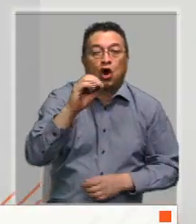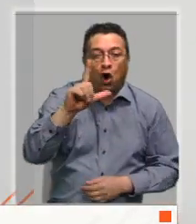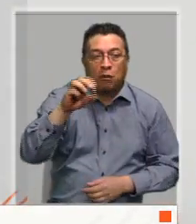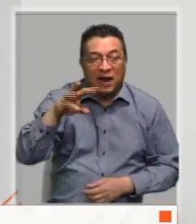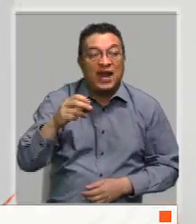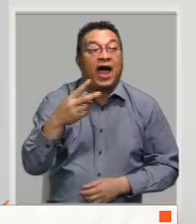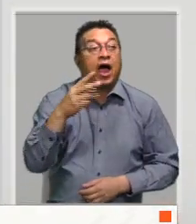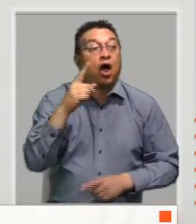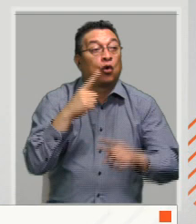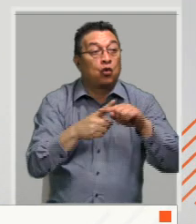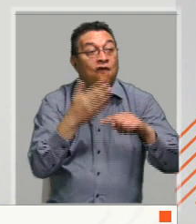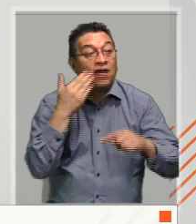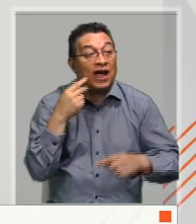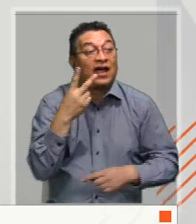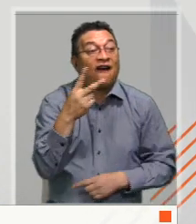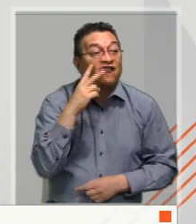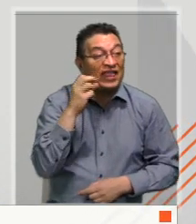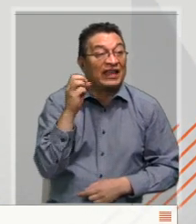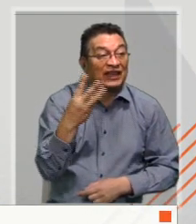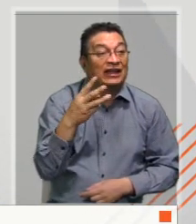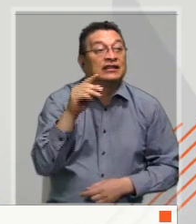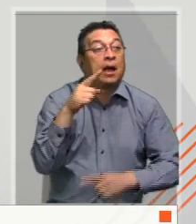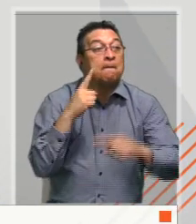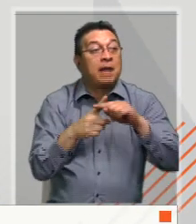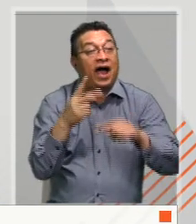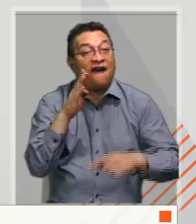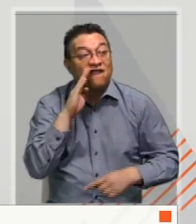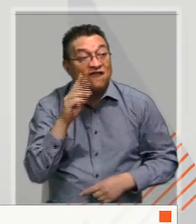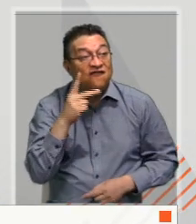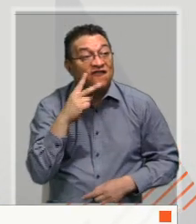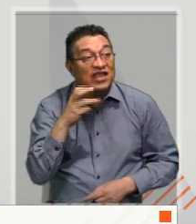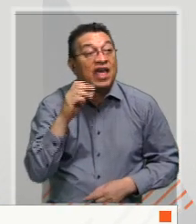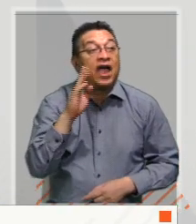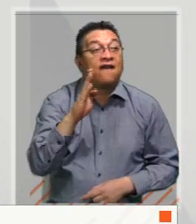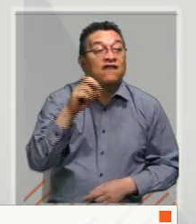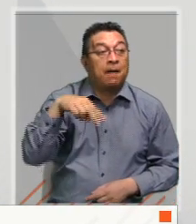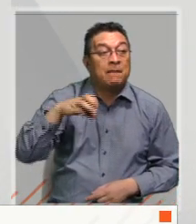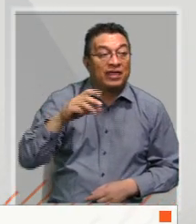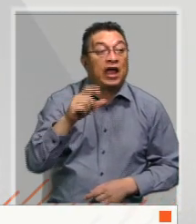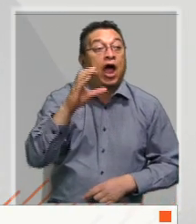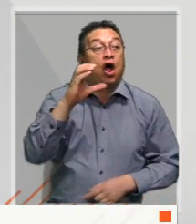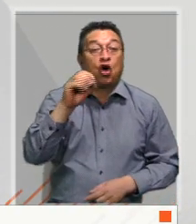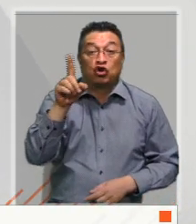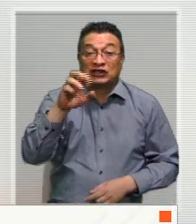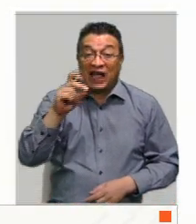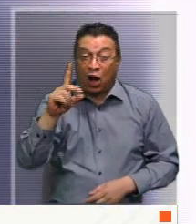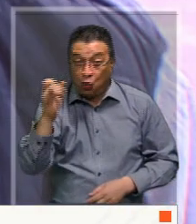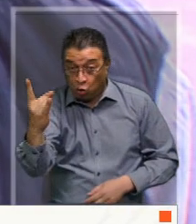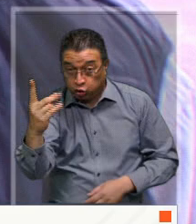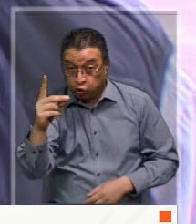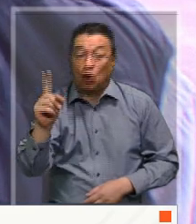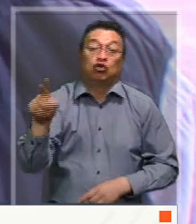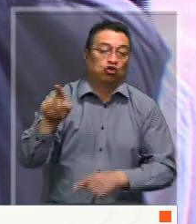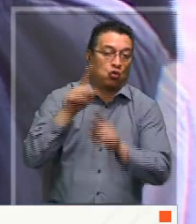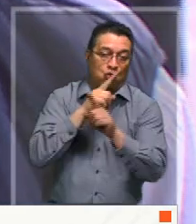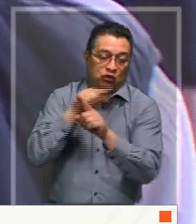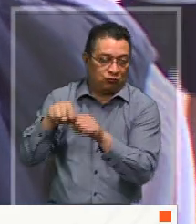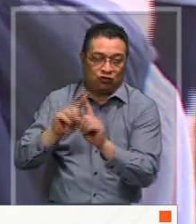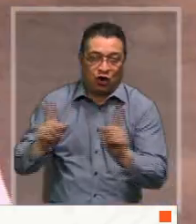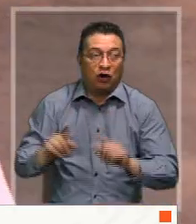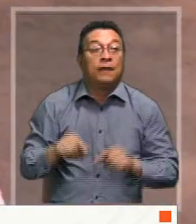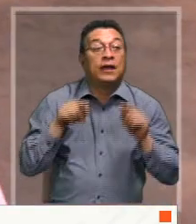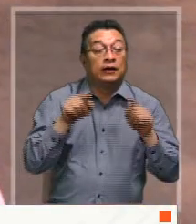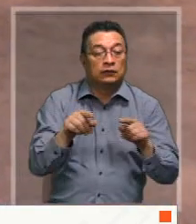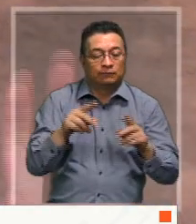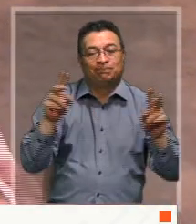Vida 3, Nueva Más Vida y Banmédica. Esencial no puede subirlos, con Salud no lo hará. Se ve realmente nefasto el